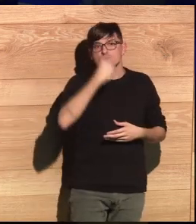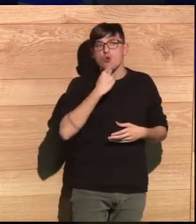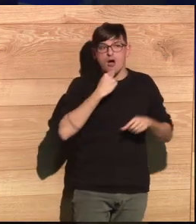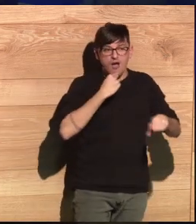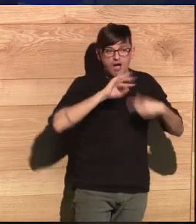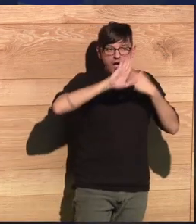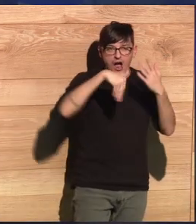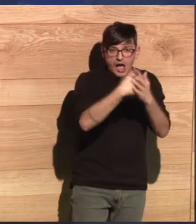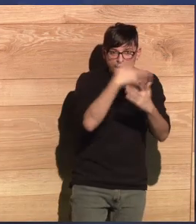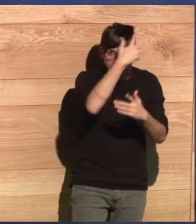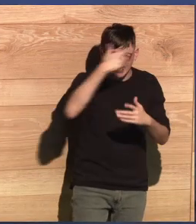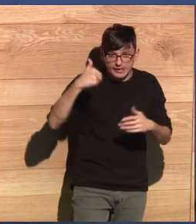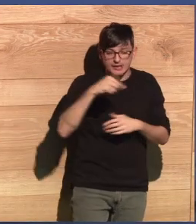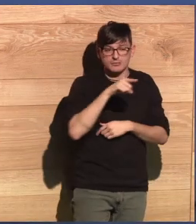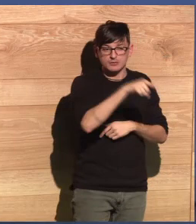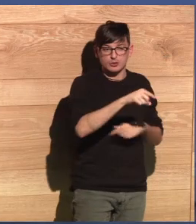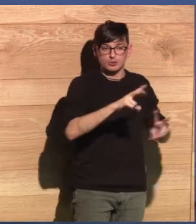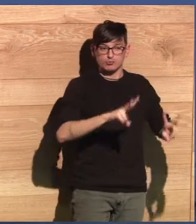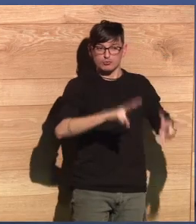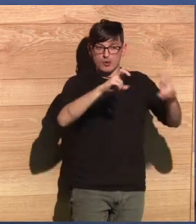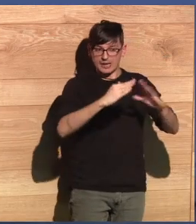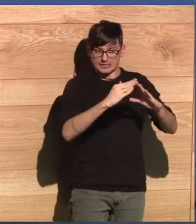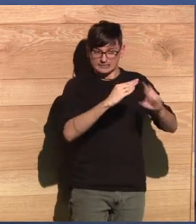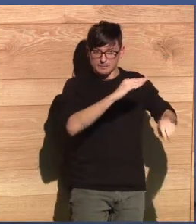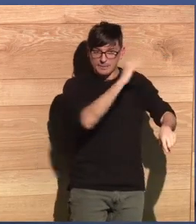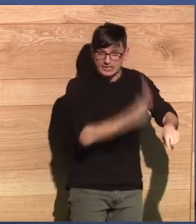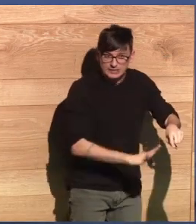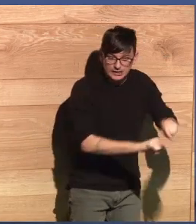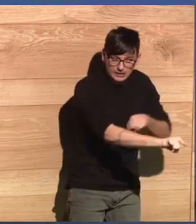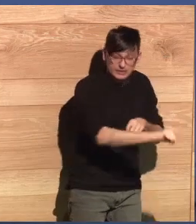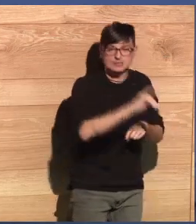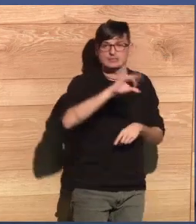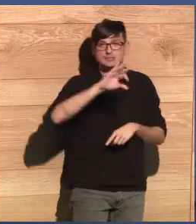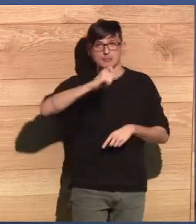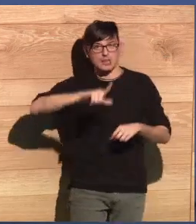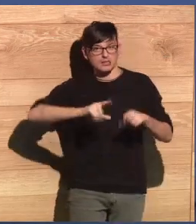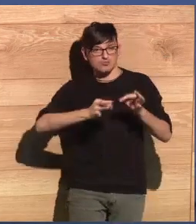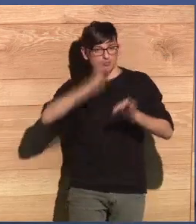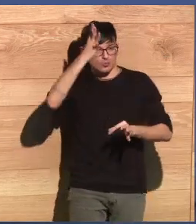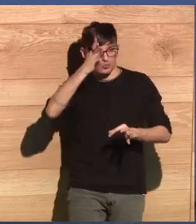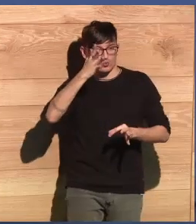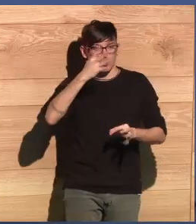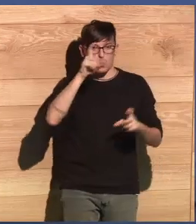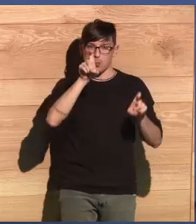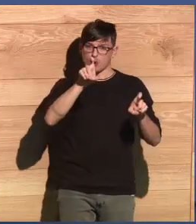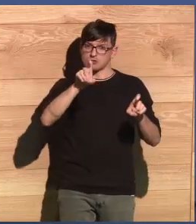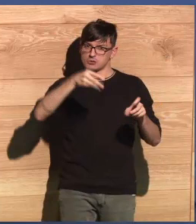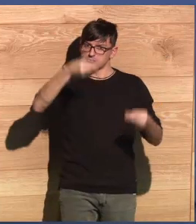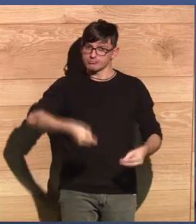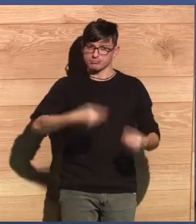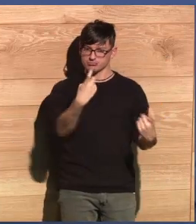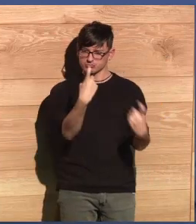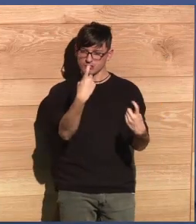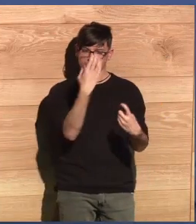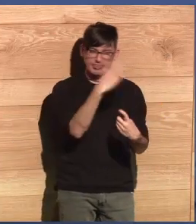América. En su nueva casa, en Brasil, Isabel tuvo la suerte de tener unos muy buenos profes que le